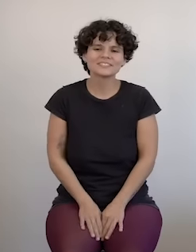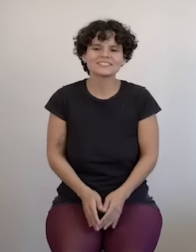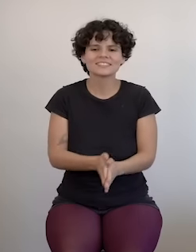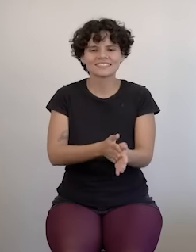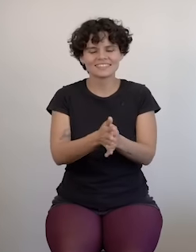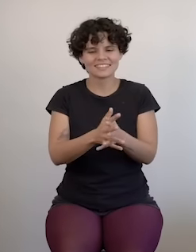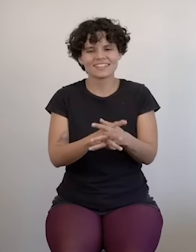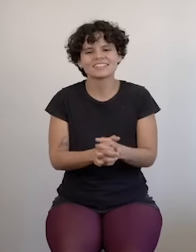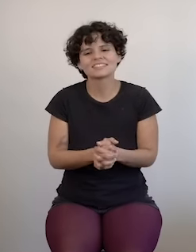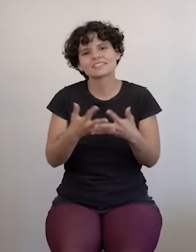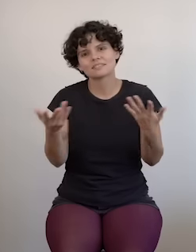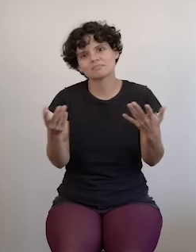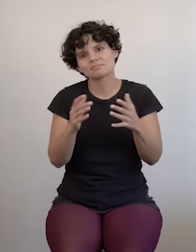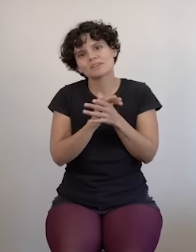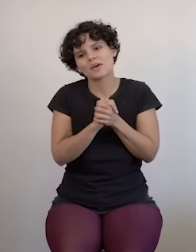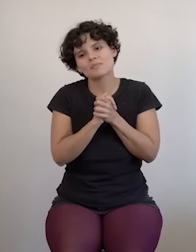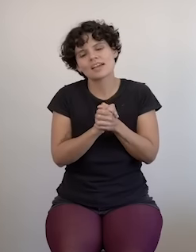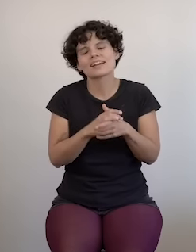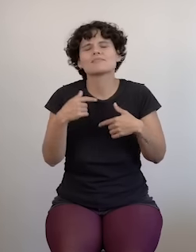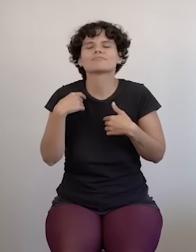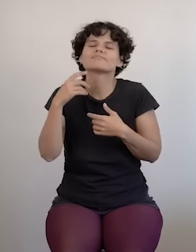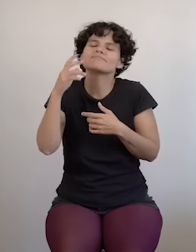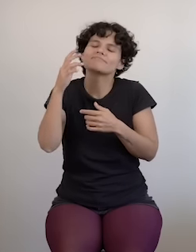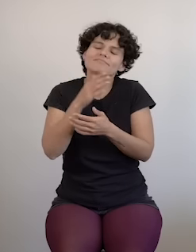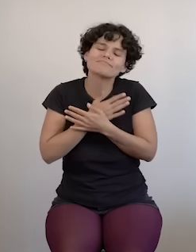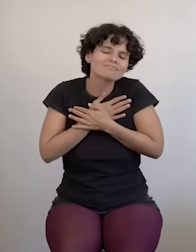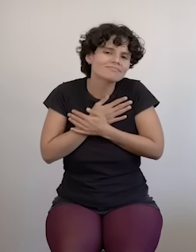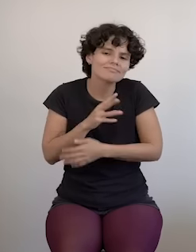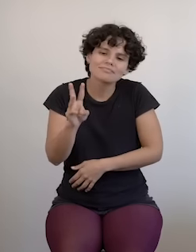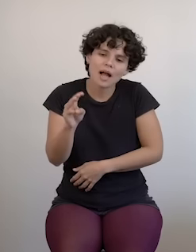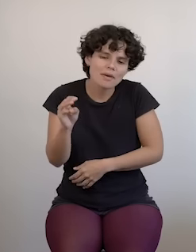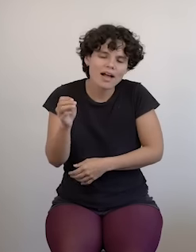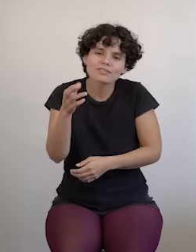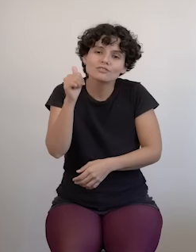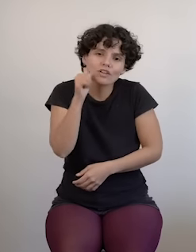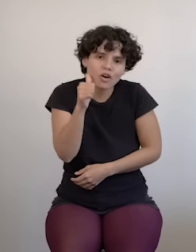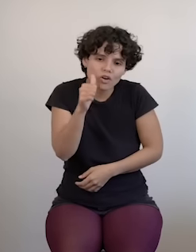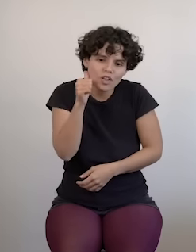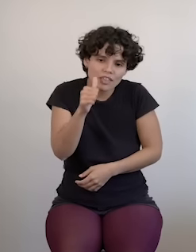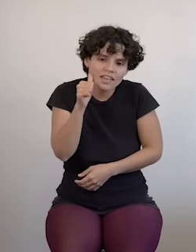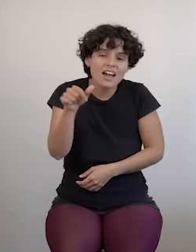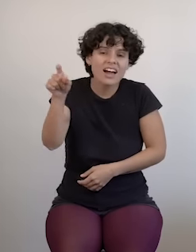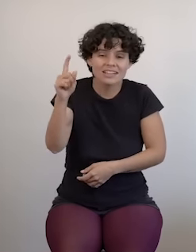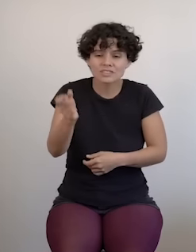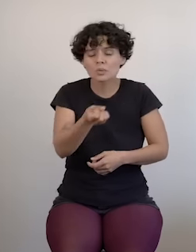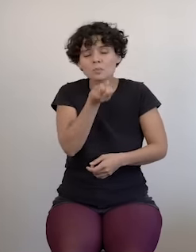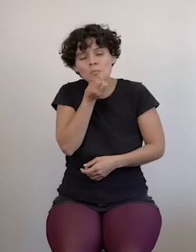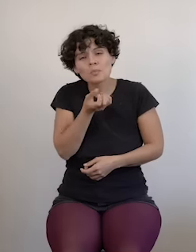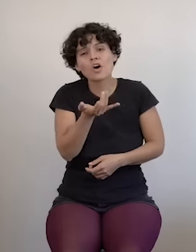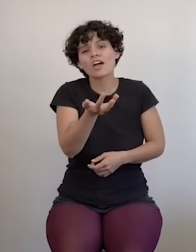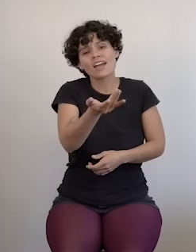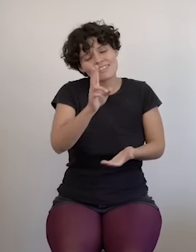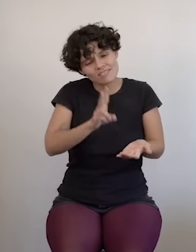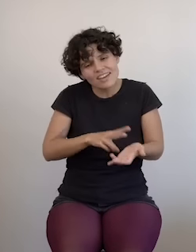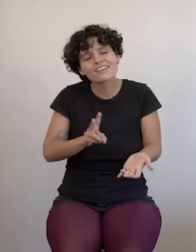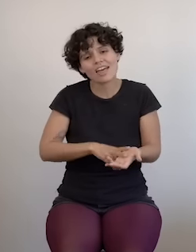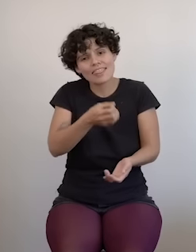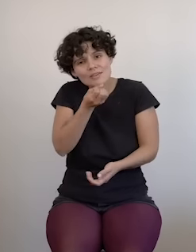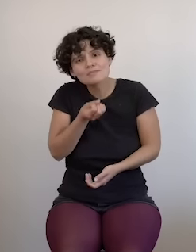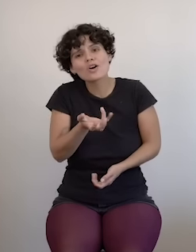Sí, lo compañero. Escuchaba a mi mamá todos los días, Compadre, mire el regalo. Esto es poeta, mi